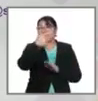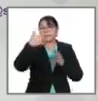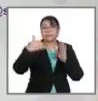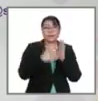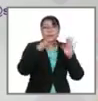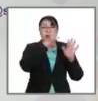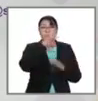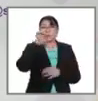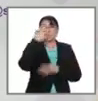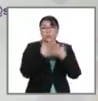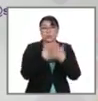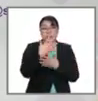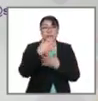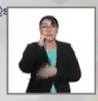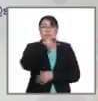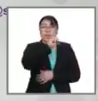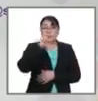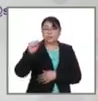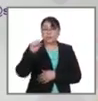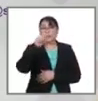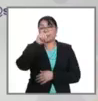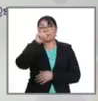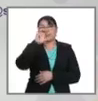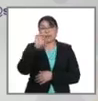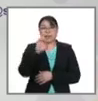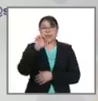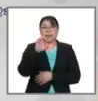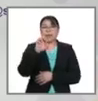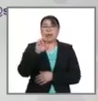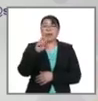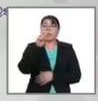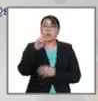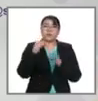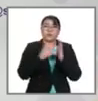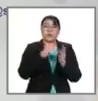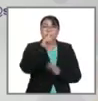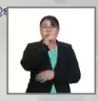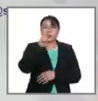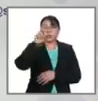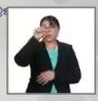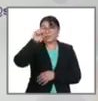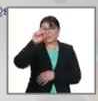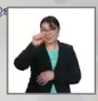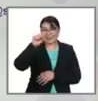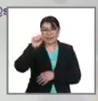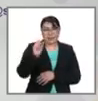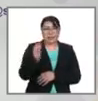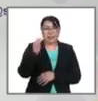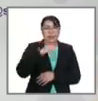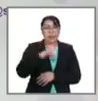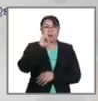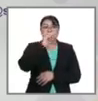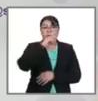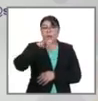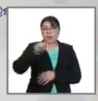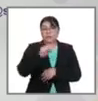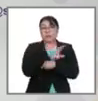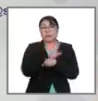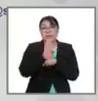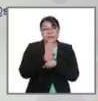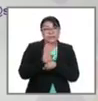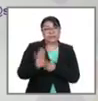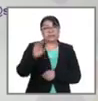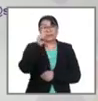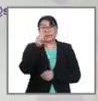6415 el instituto de servicios sociales al servicio de los trabajadores del estado de 2.260 el sistema y